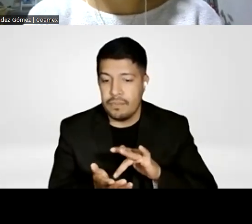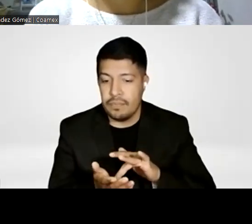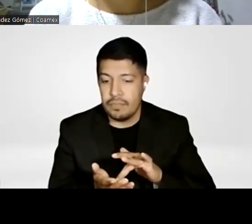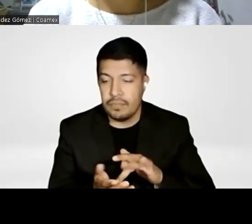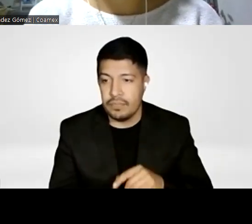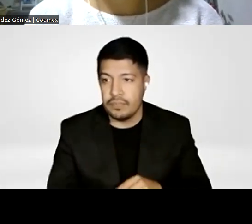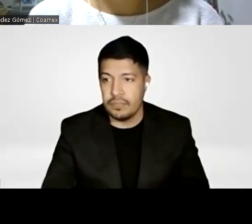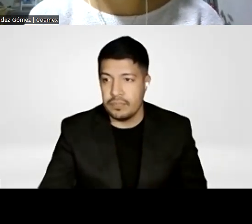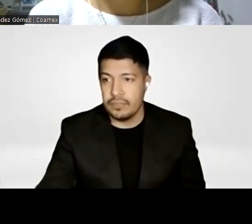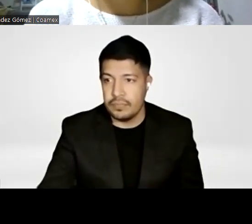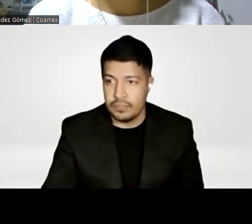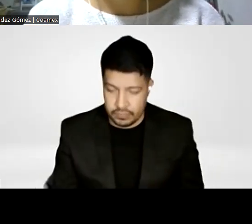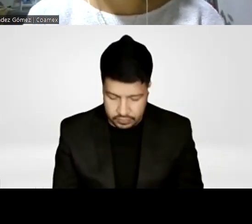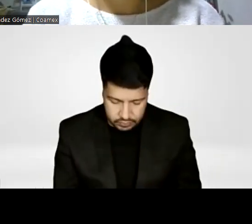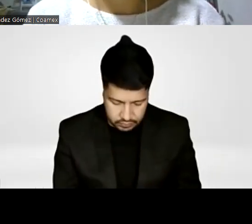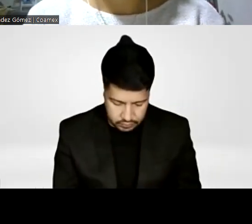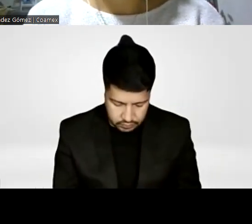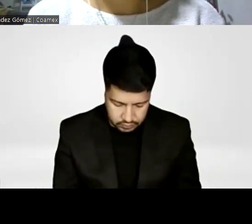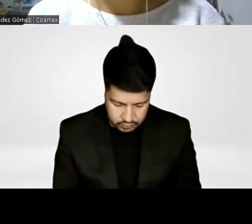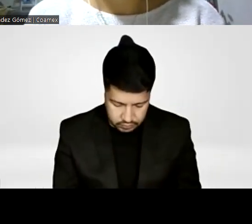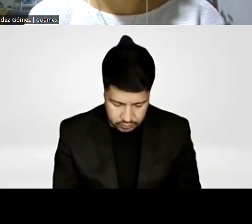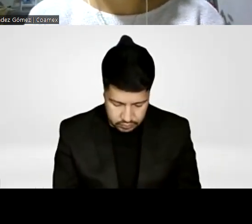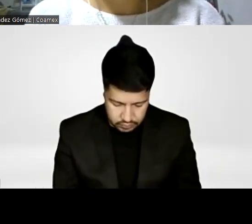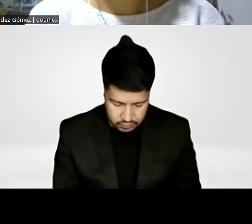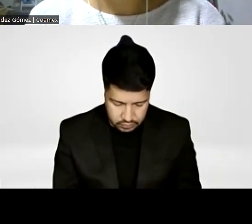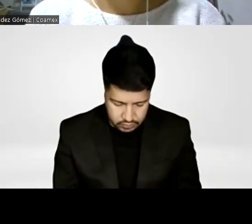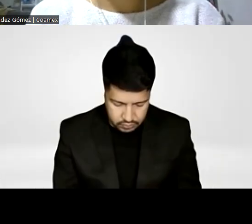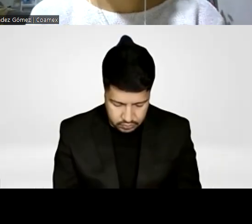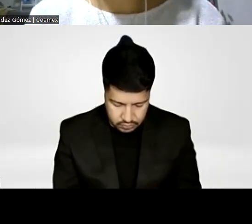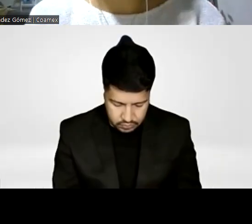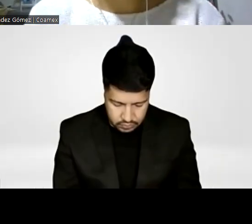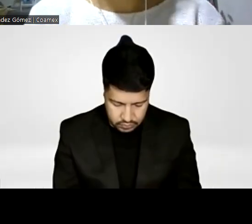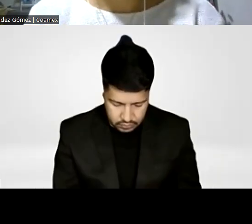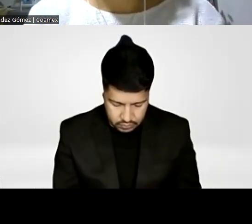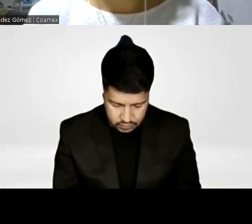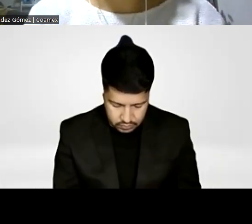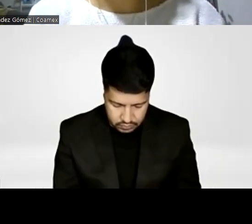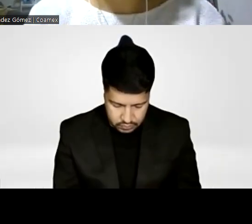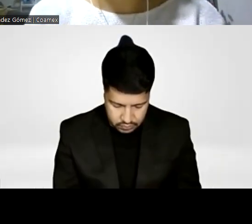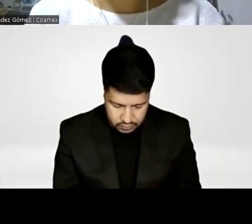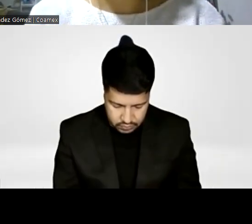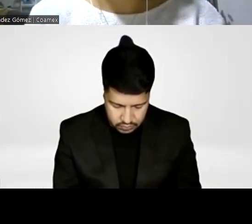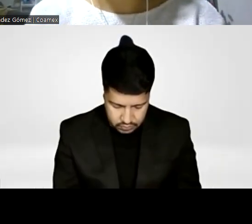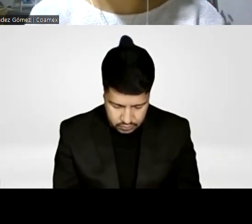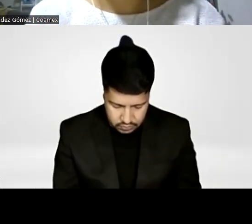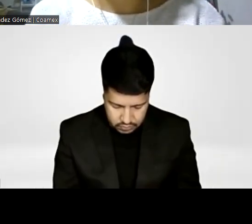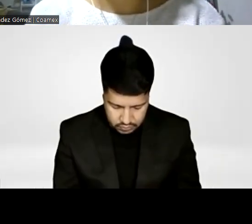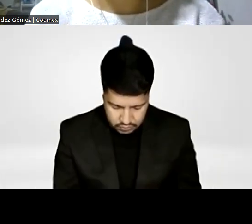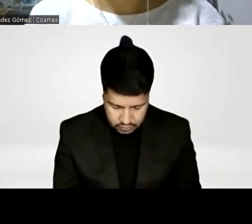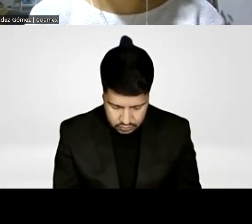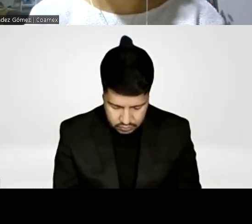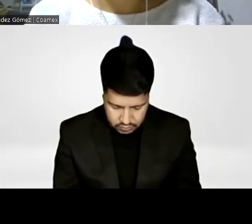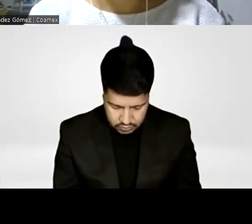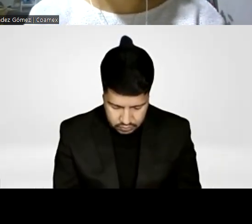seguridad social, realmente para eso fueron diseñadas las clínicas, para dar respuesta y un servicio de calidad a quien no cuenta con